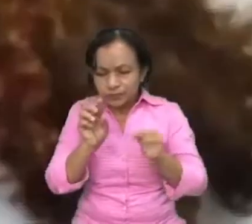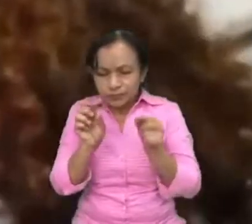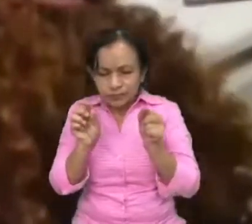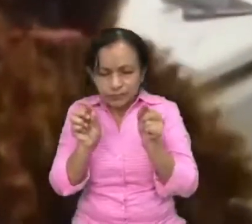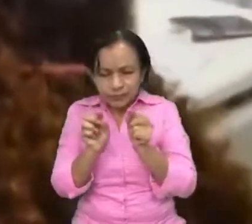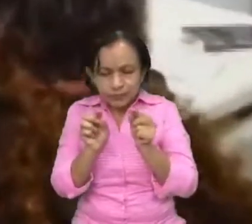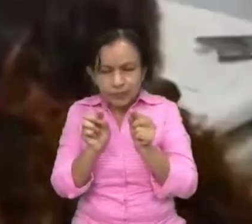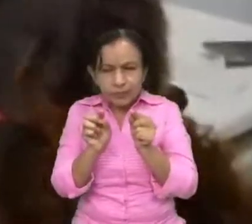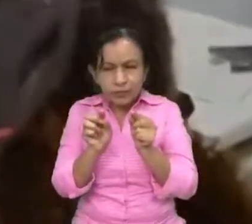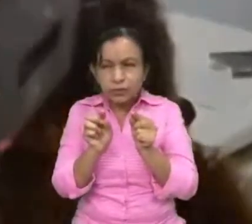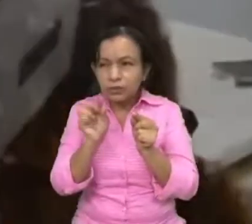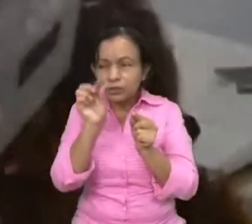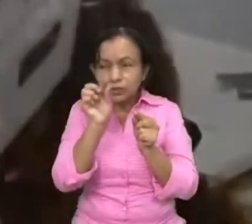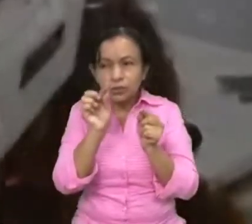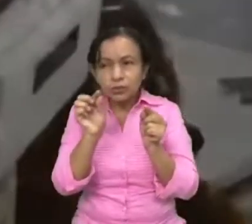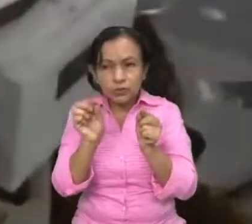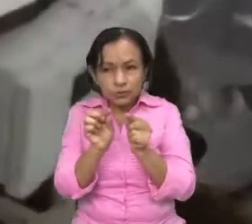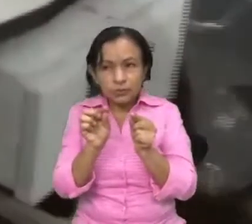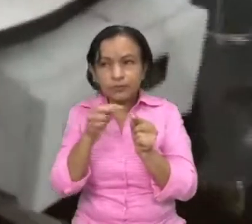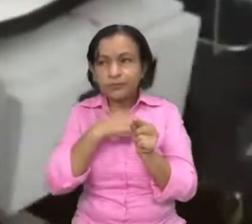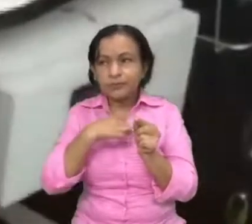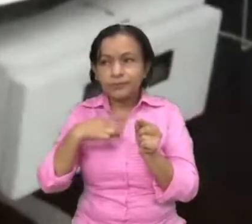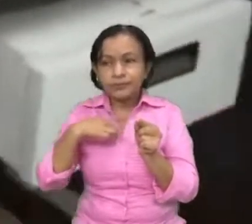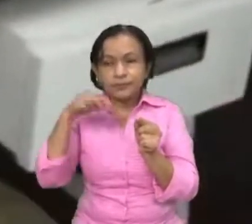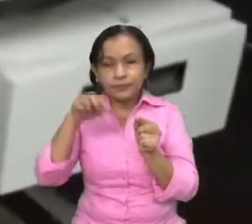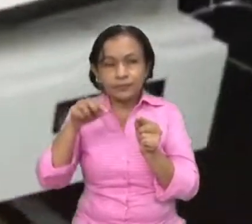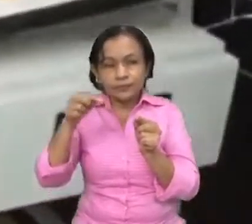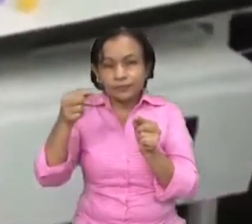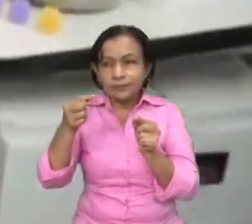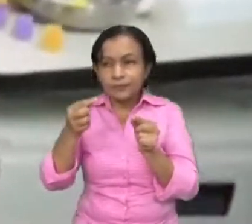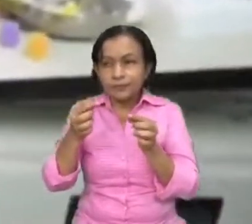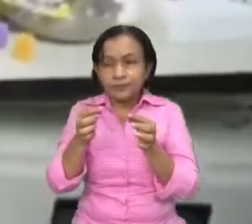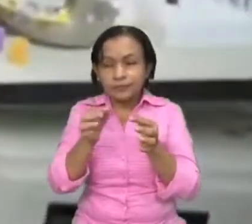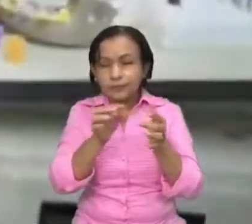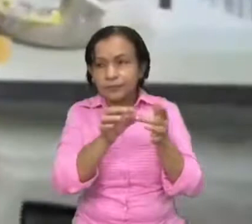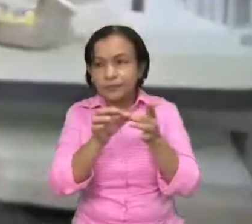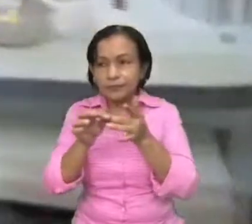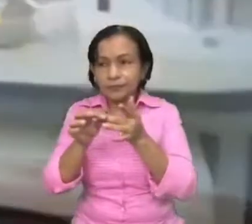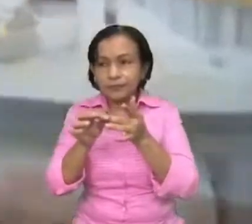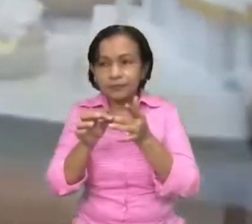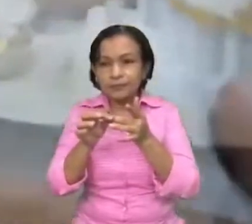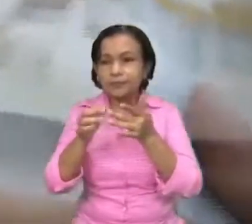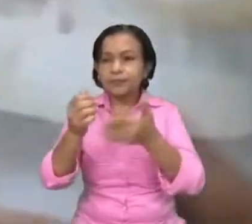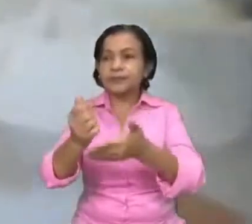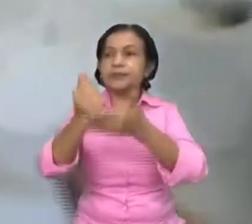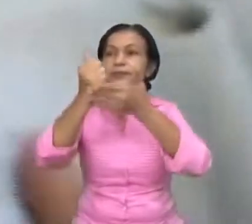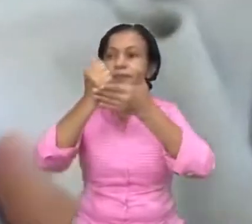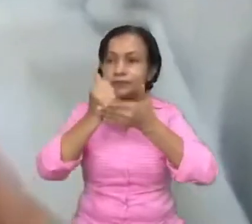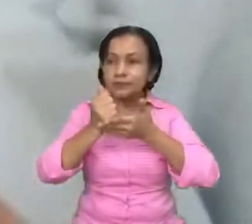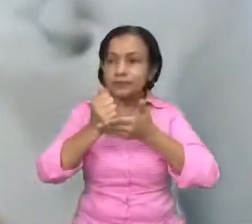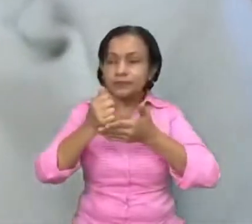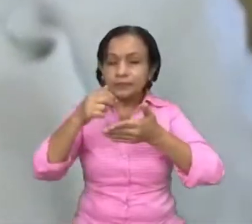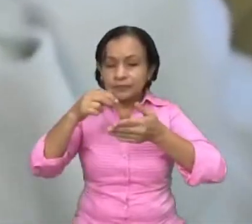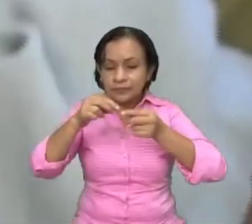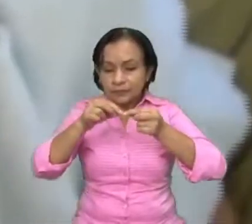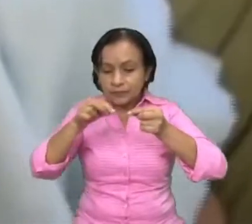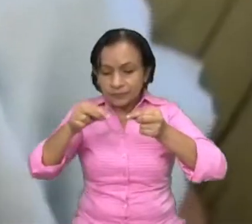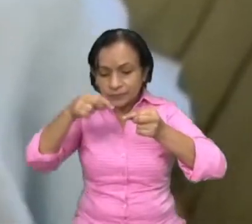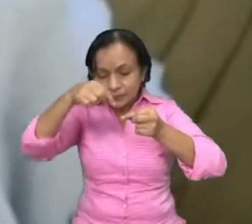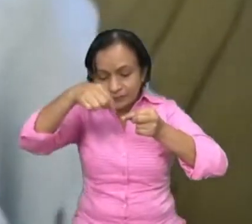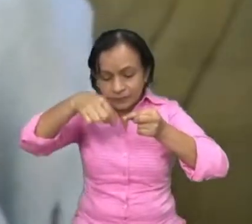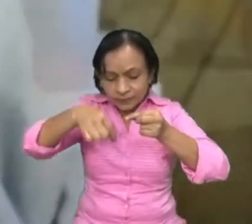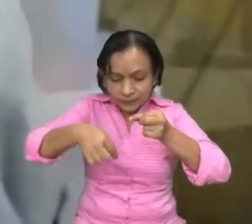Es una incisión muy pequeña y a través de ahí se ponen unos aparatos especiales que permiten hacer la reparación del